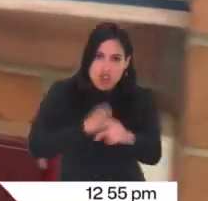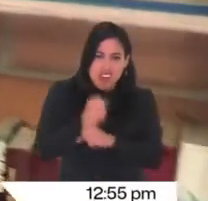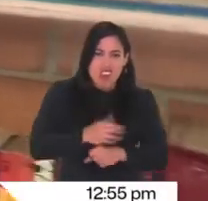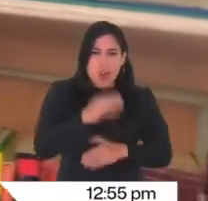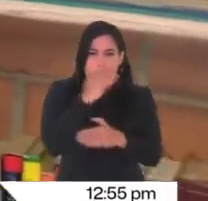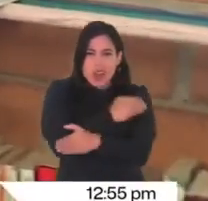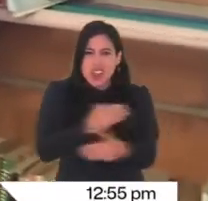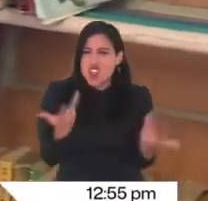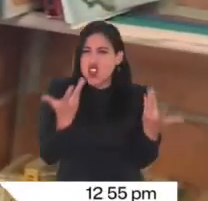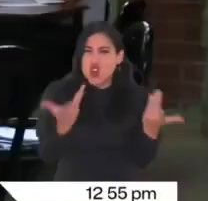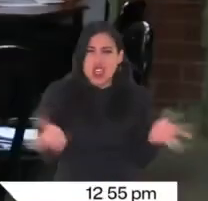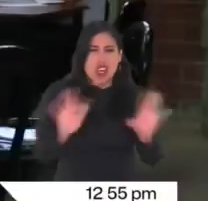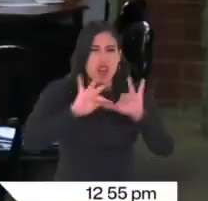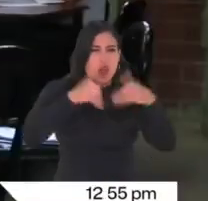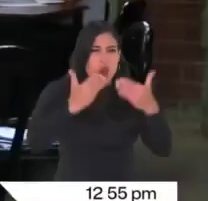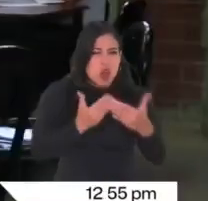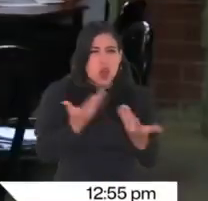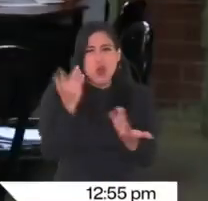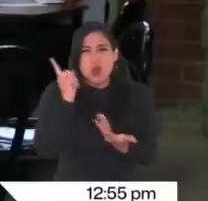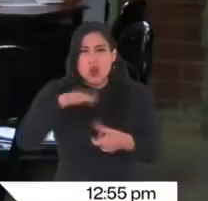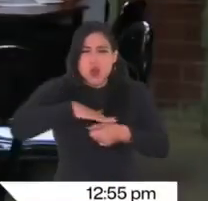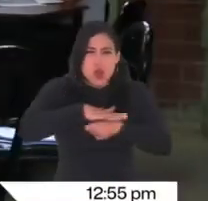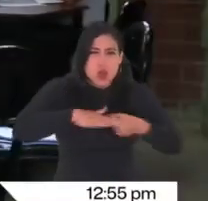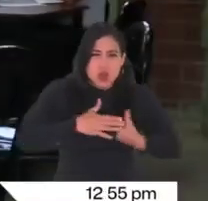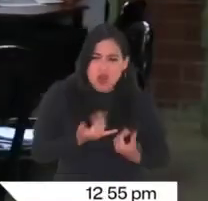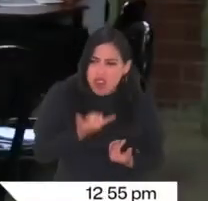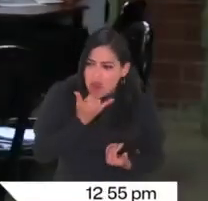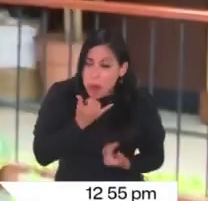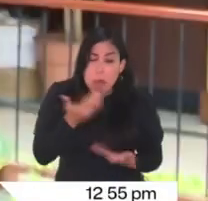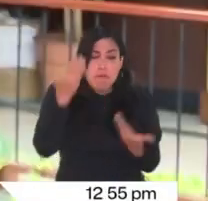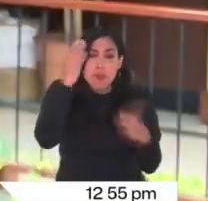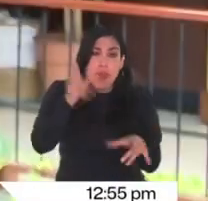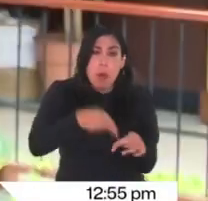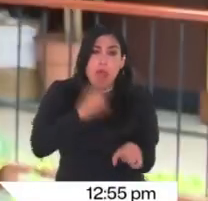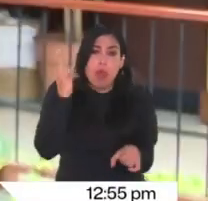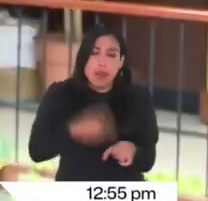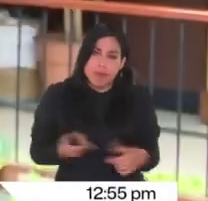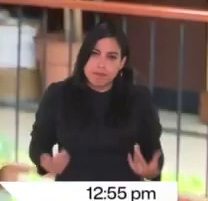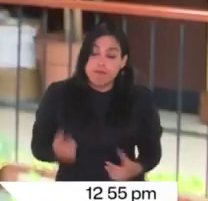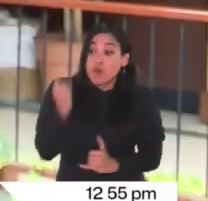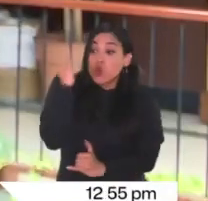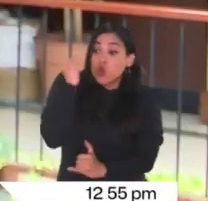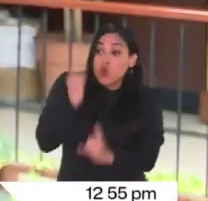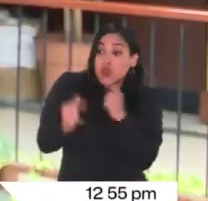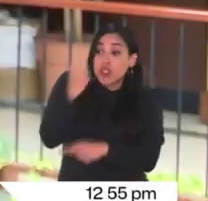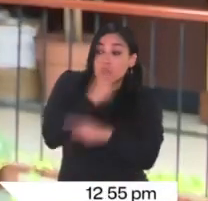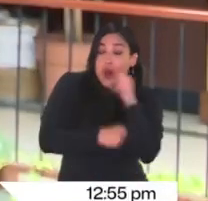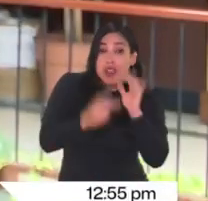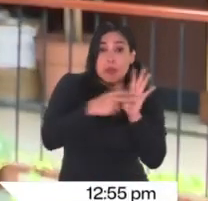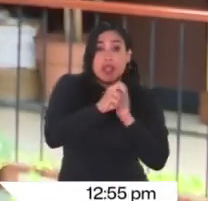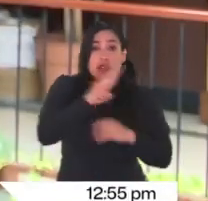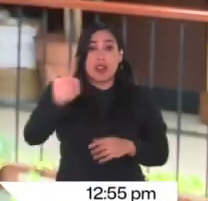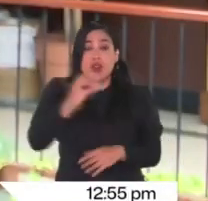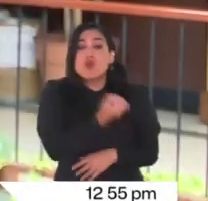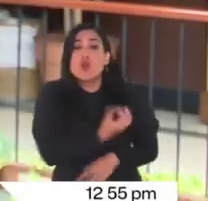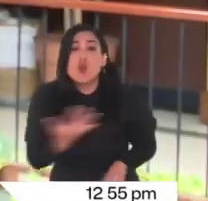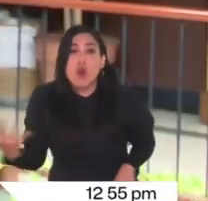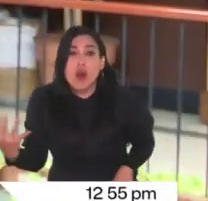que dejaron de estudiar por razones que se desconocen. Perdimos en el último año y medio más